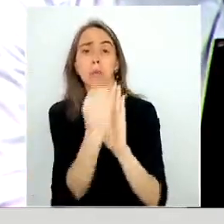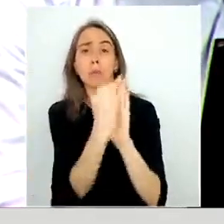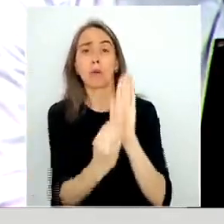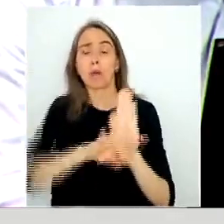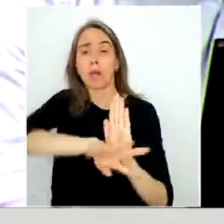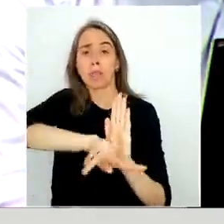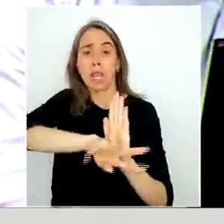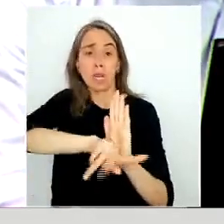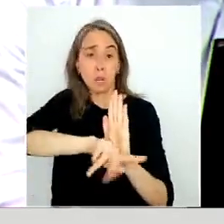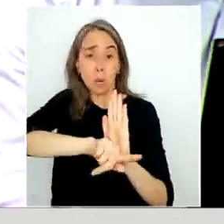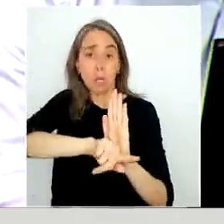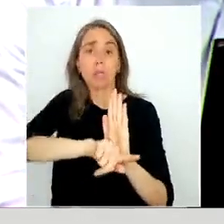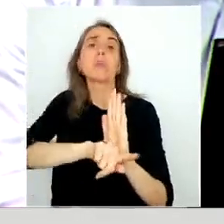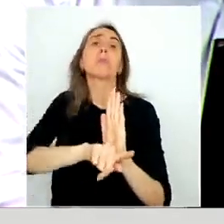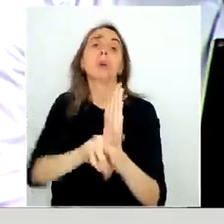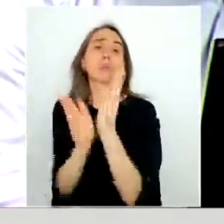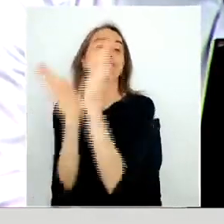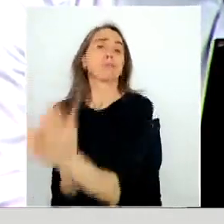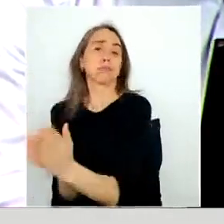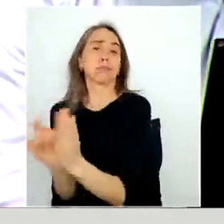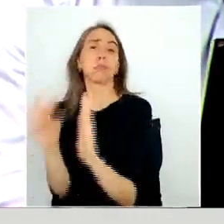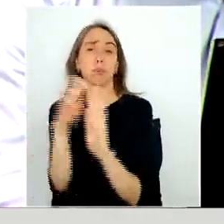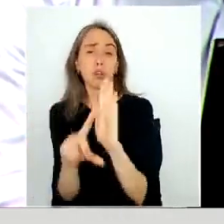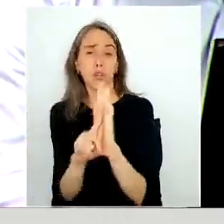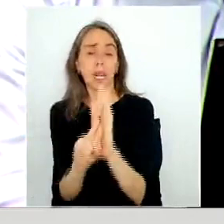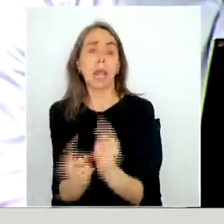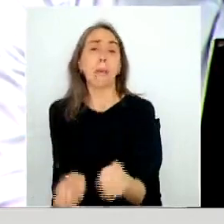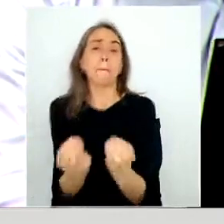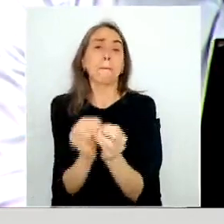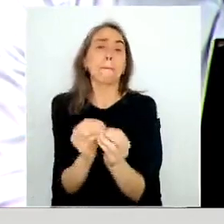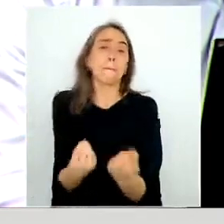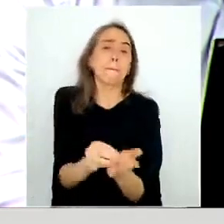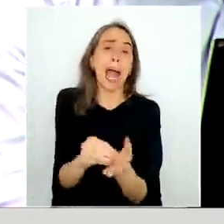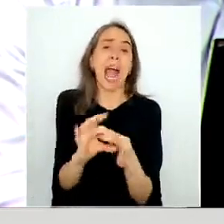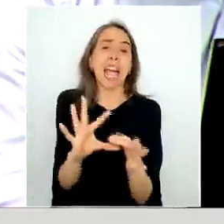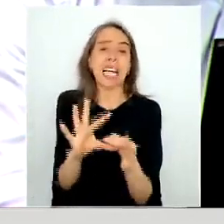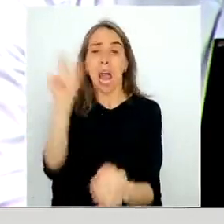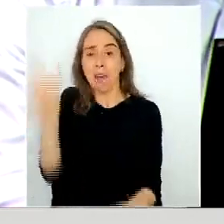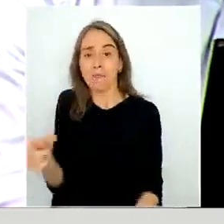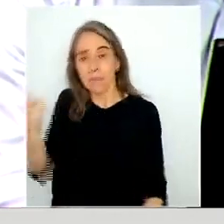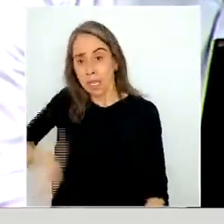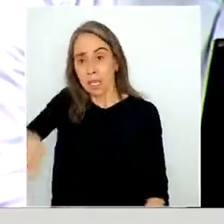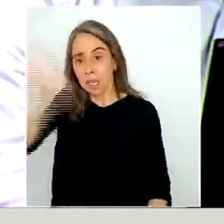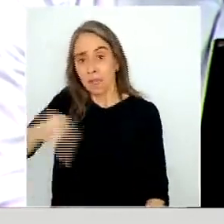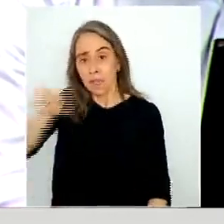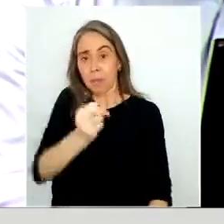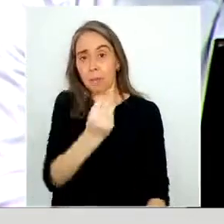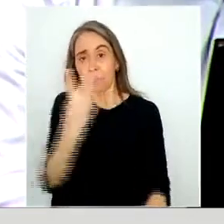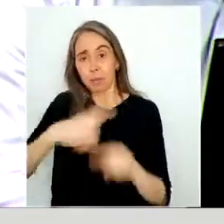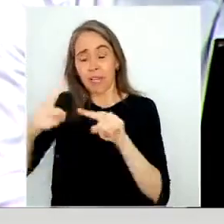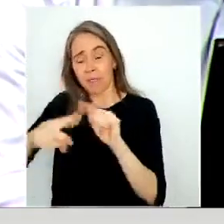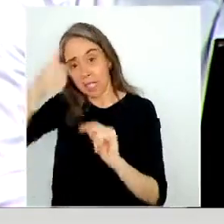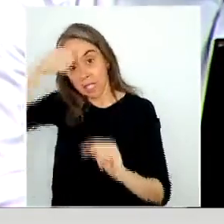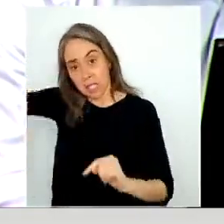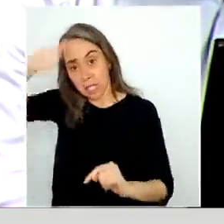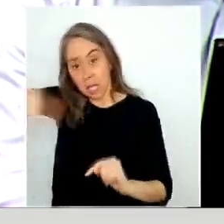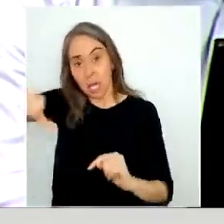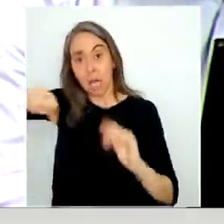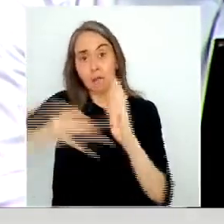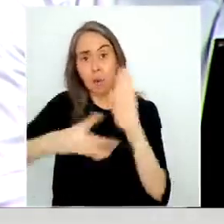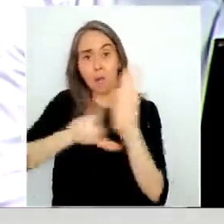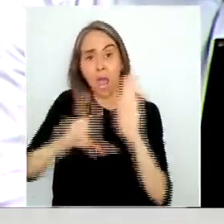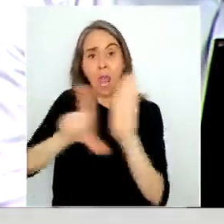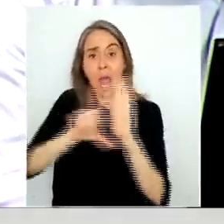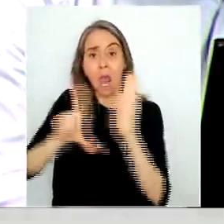eso este proyecto de ley agrava la pena del reincidente y del multirreincidente aún más establece y da regla